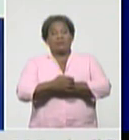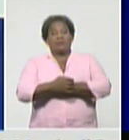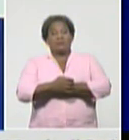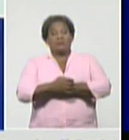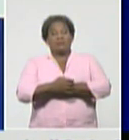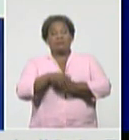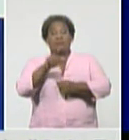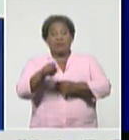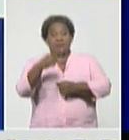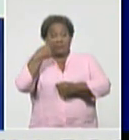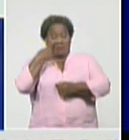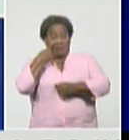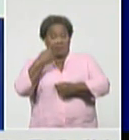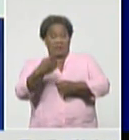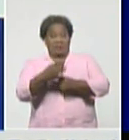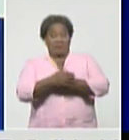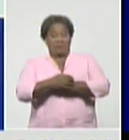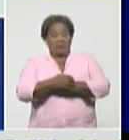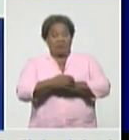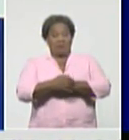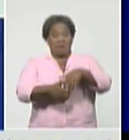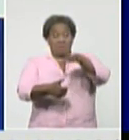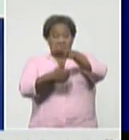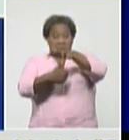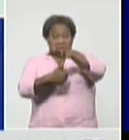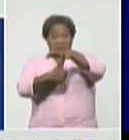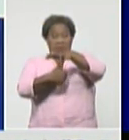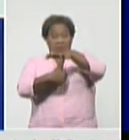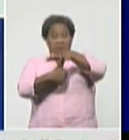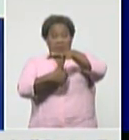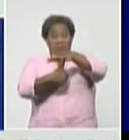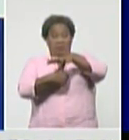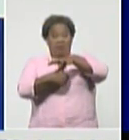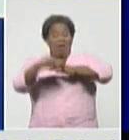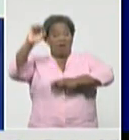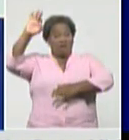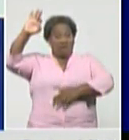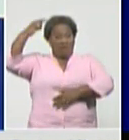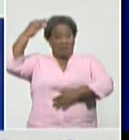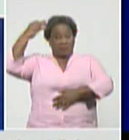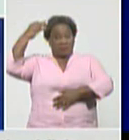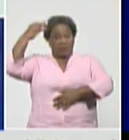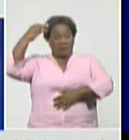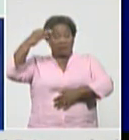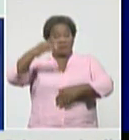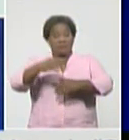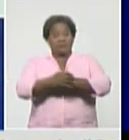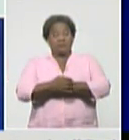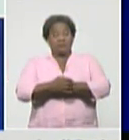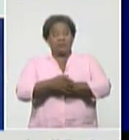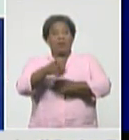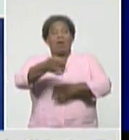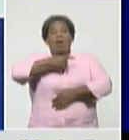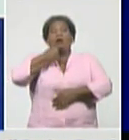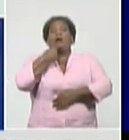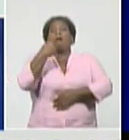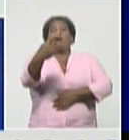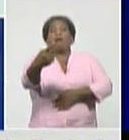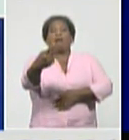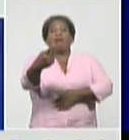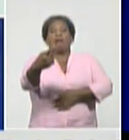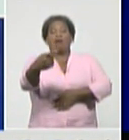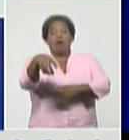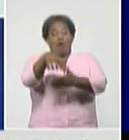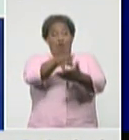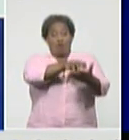cual el presidente de Francia, Emmanuel Macron, anunció que en los lugares